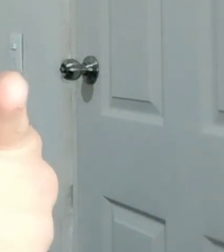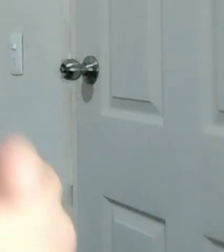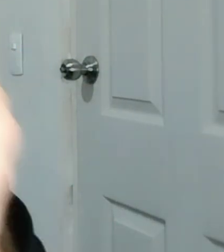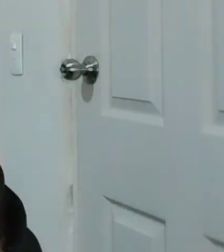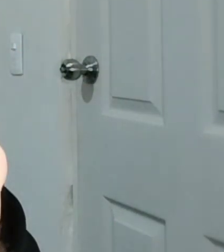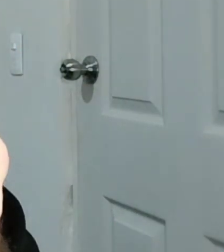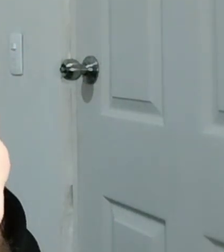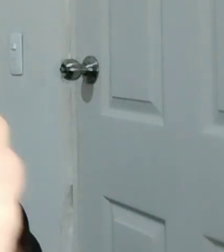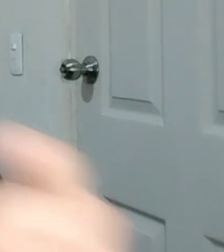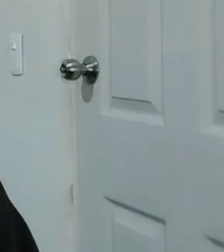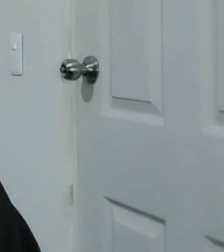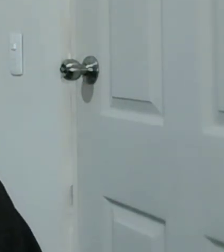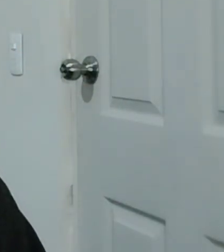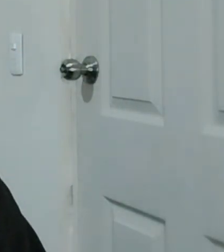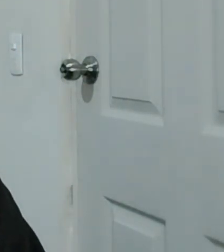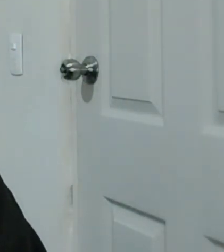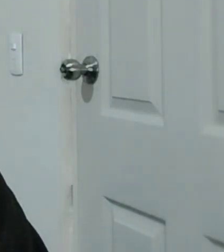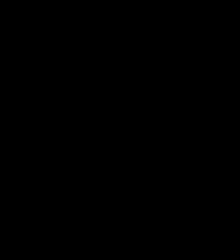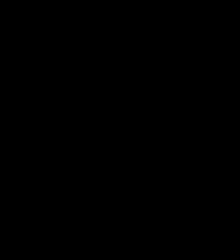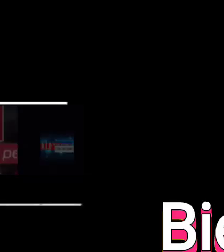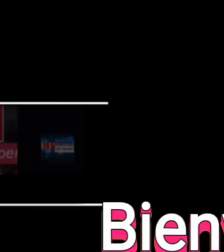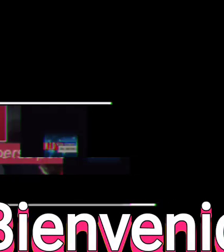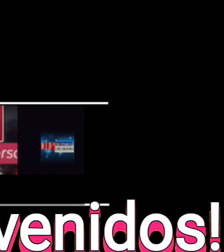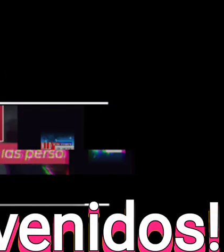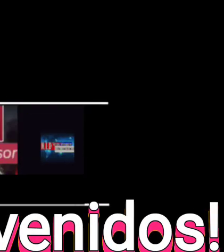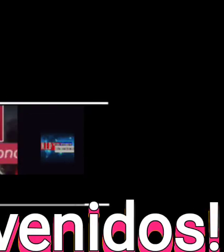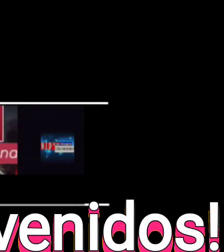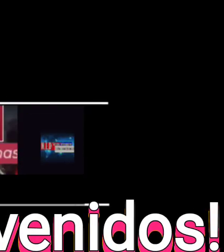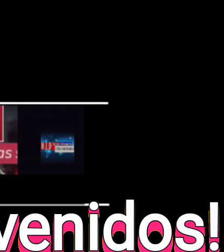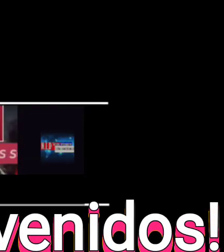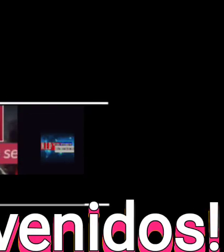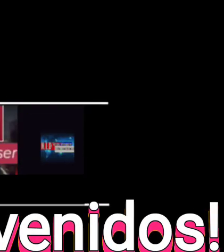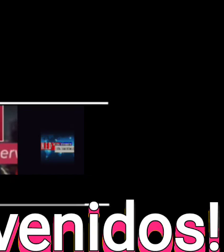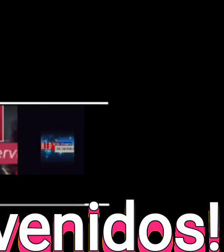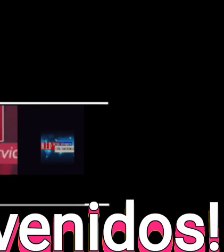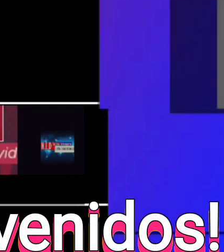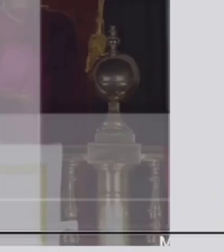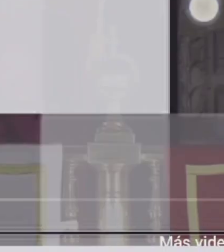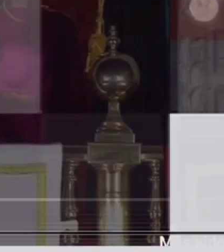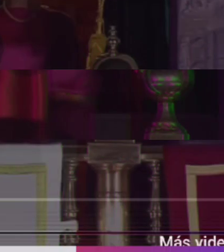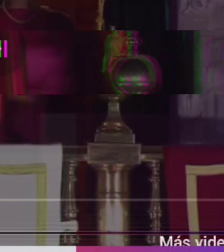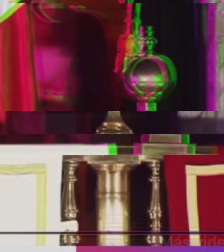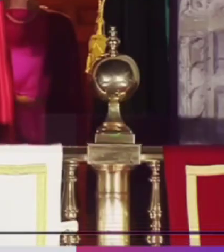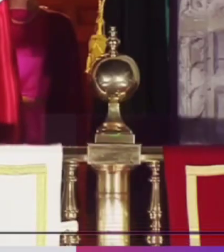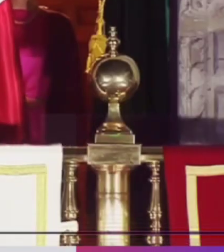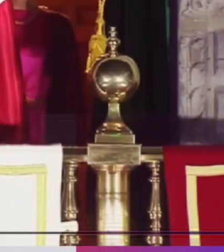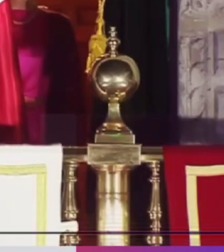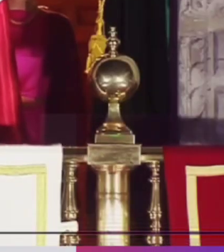izquierda, buenos sumazos. Y el pueblo se cansa.